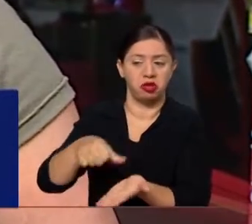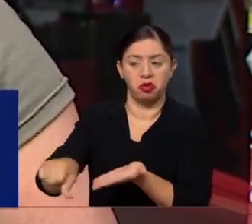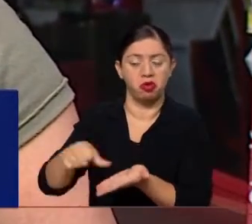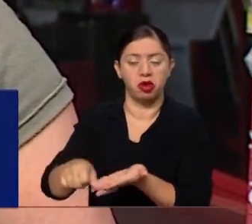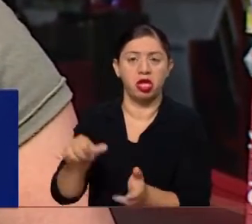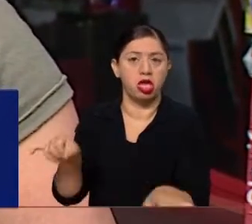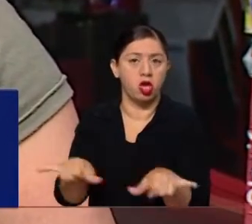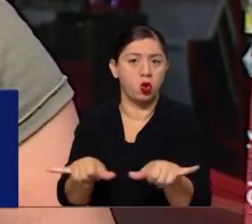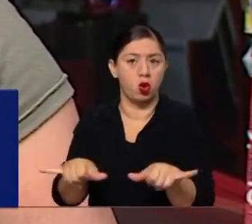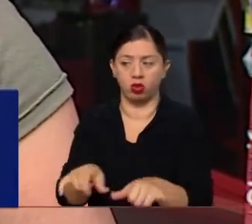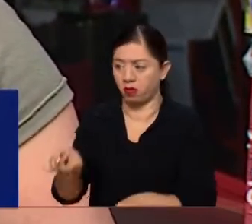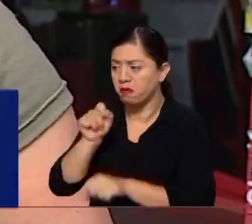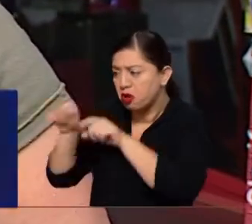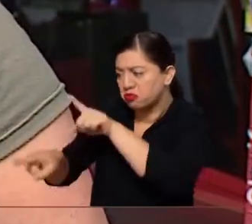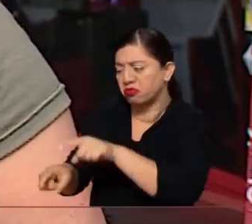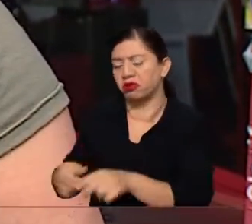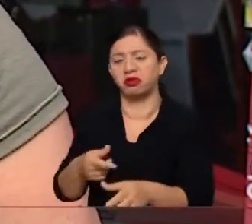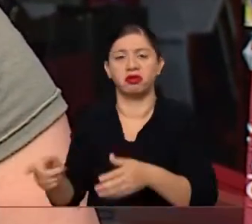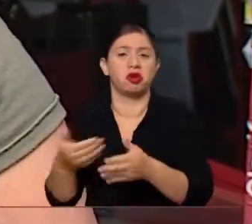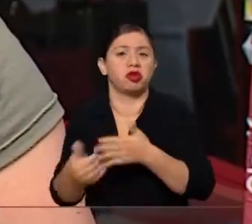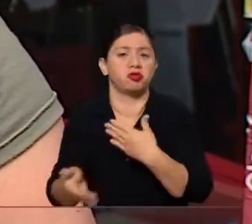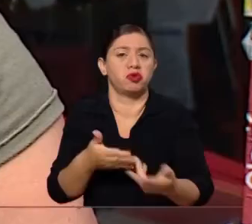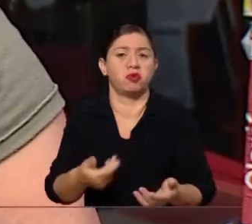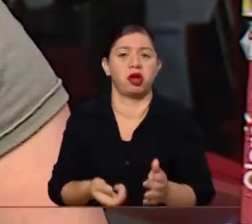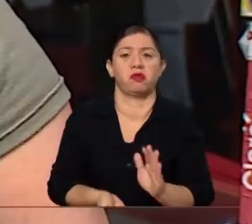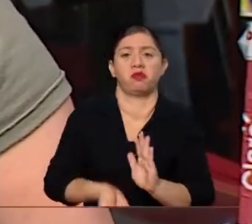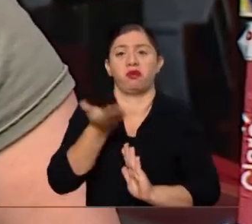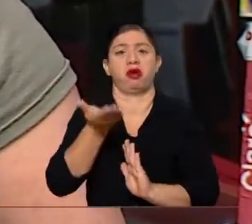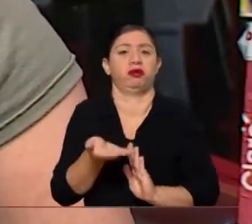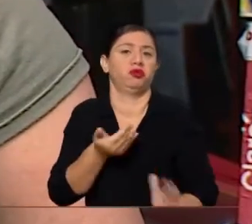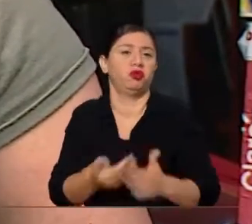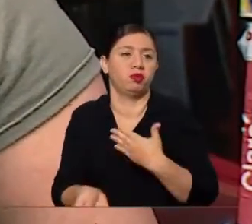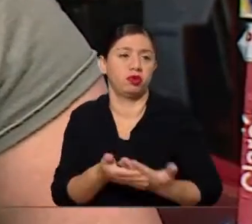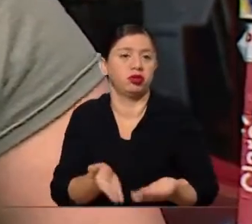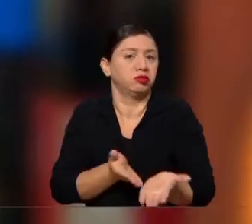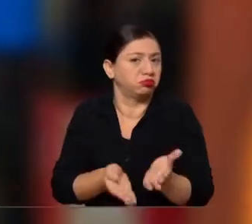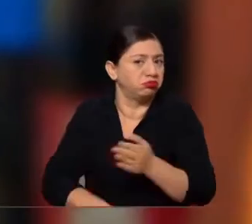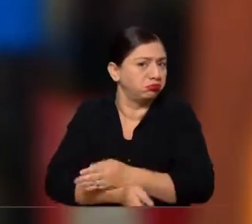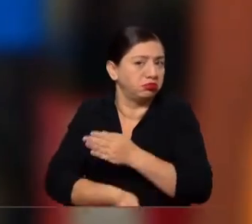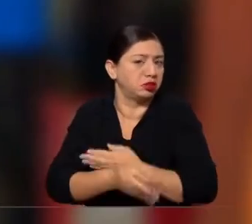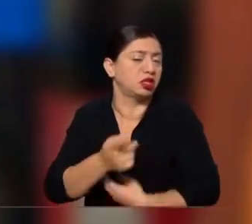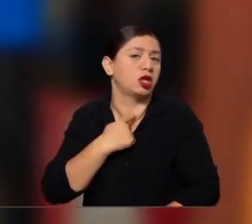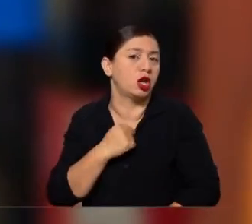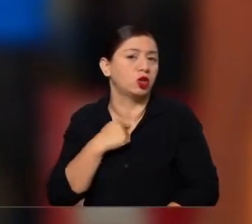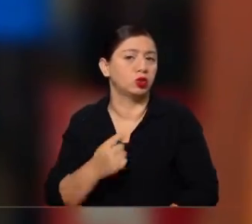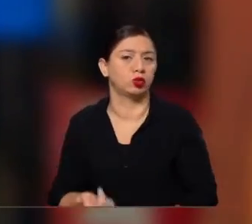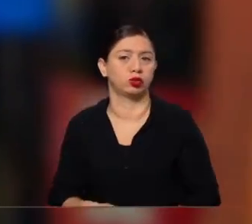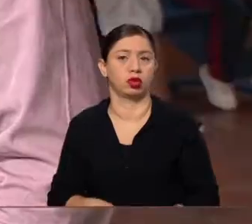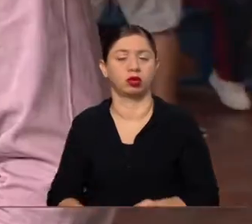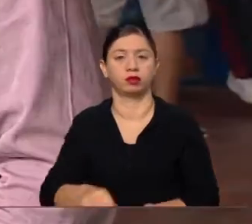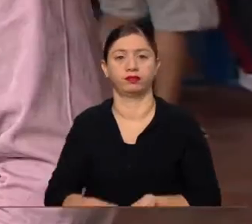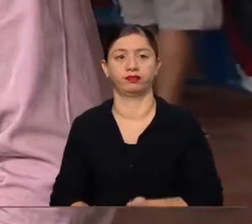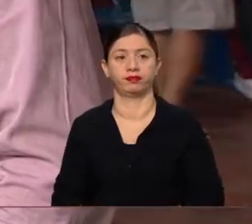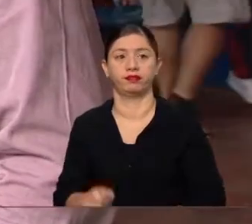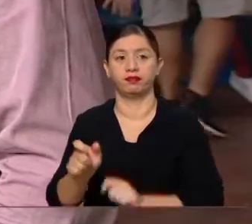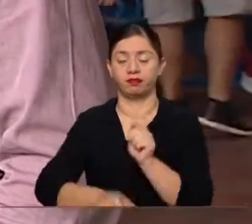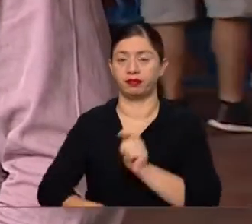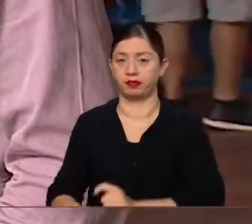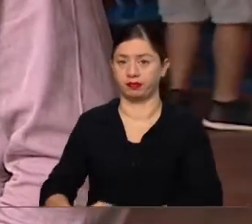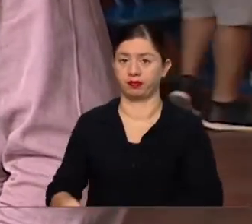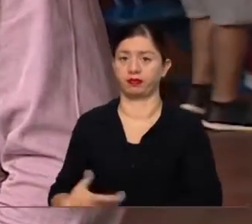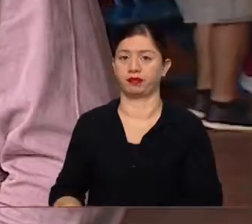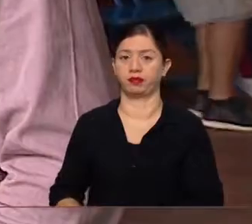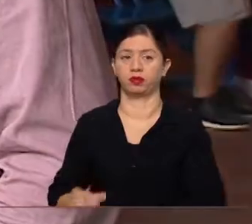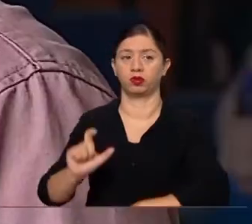pregunta a los clientes y dicen que no les interesa, o sea, si les suban el precio que les suban, van a seguir consumiendo sus bebidas porque les gusta. Varios voceros de